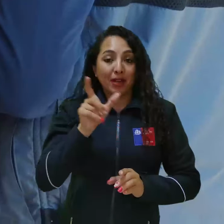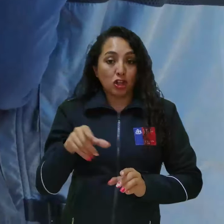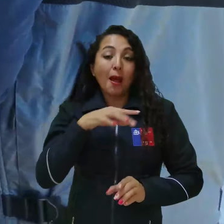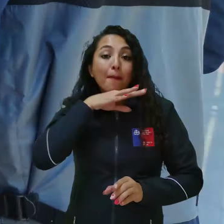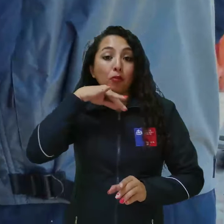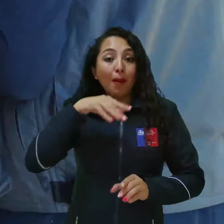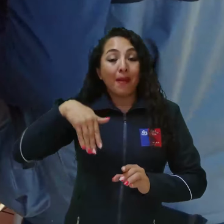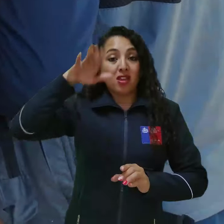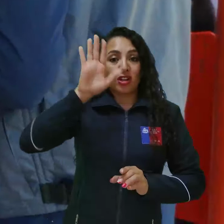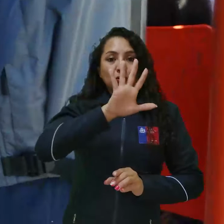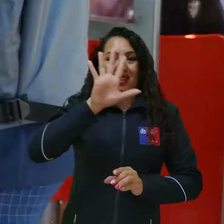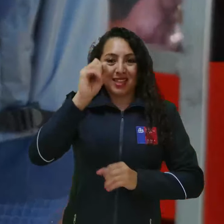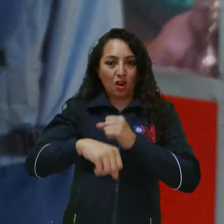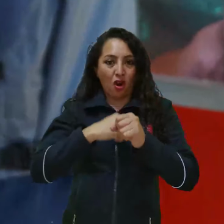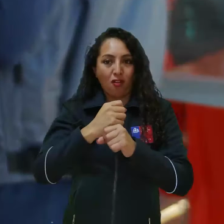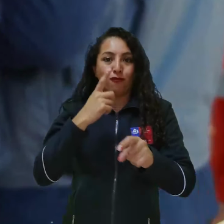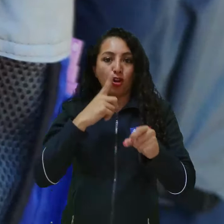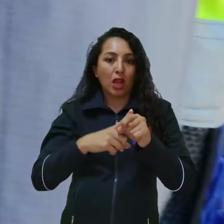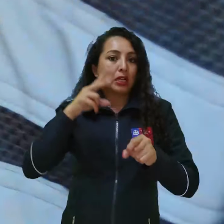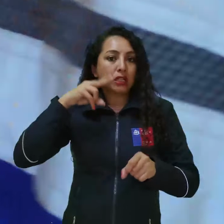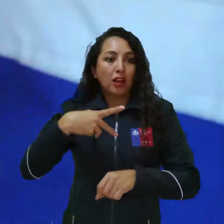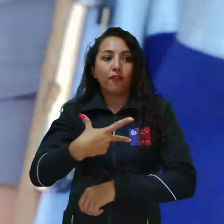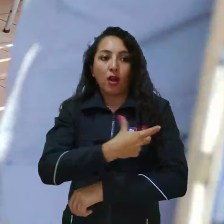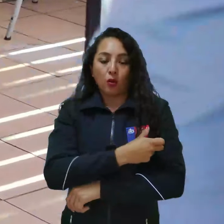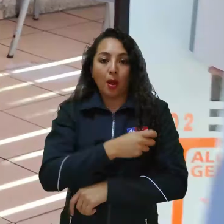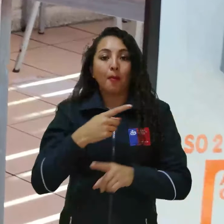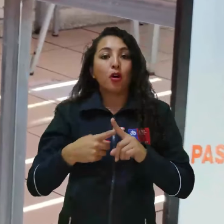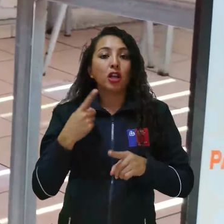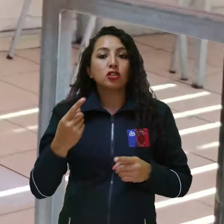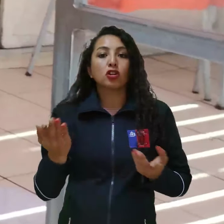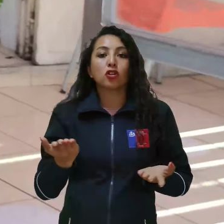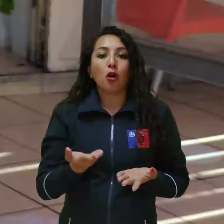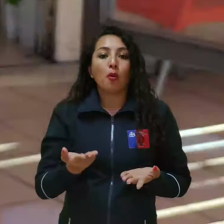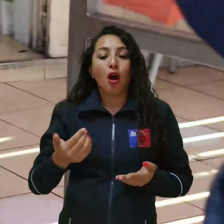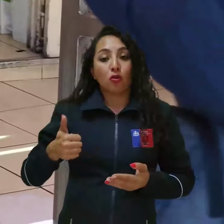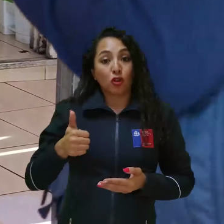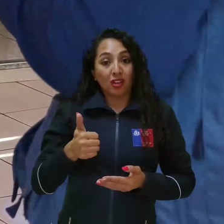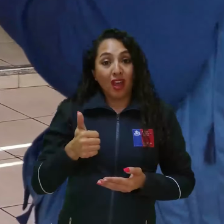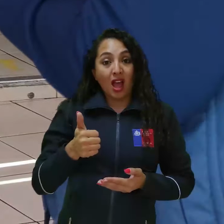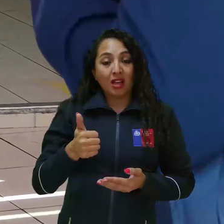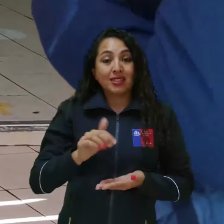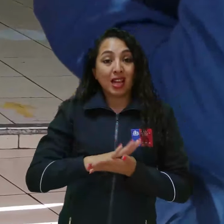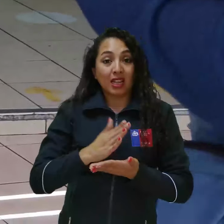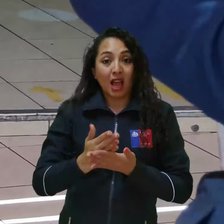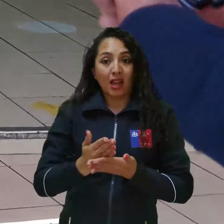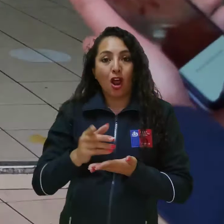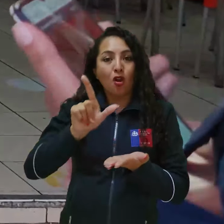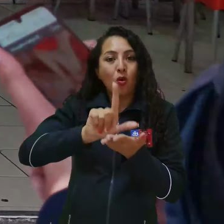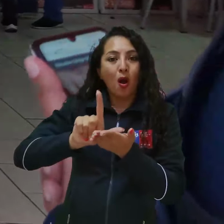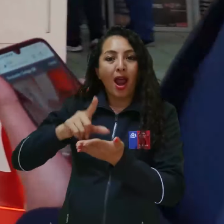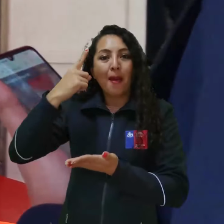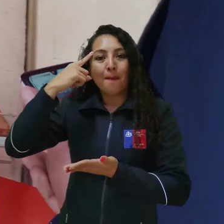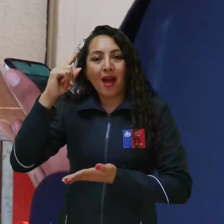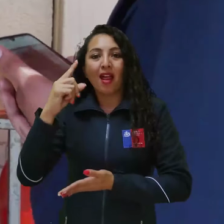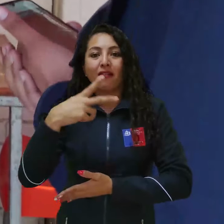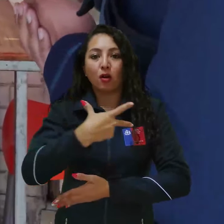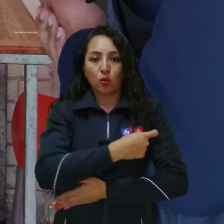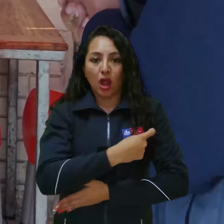puesto su dosis de refuerzo. Por otro lado, también mencionar que como autoridad sanitaria estamos disponiendo de puntos extraordinarios de